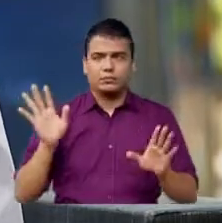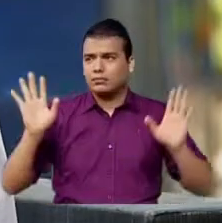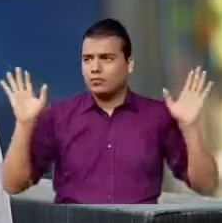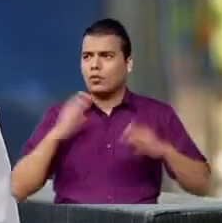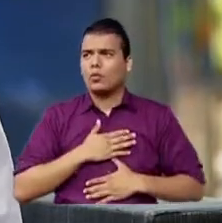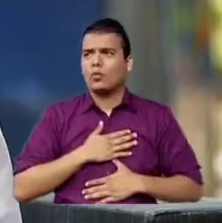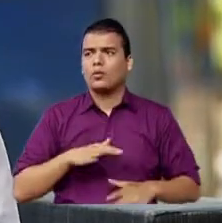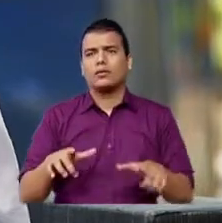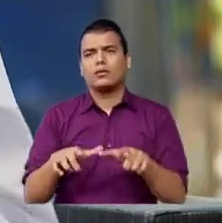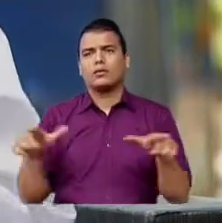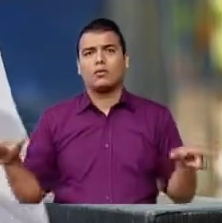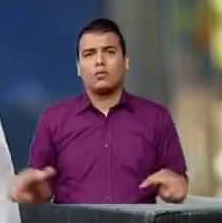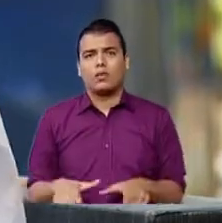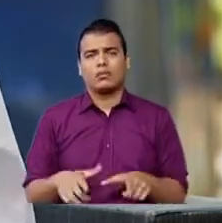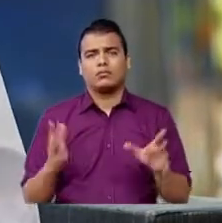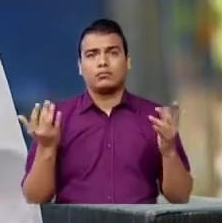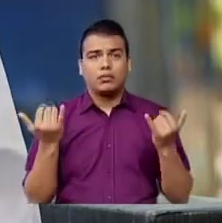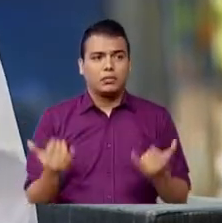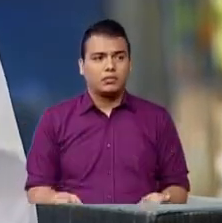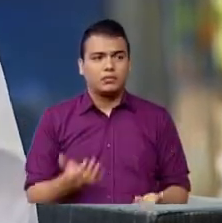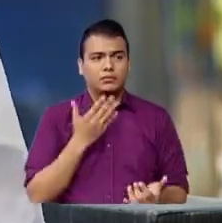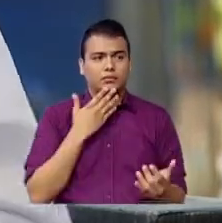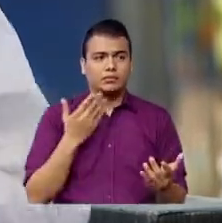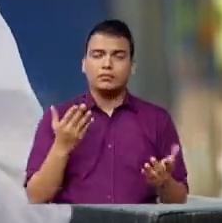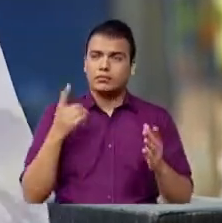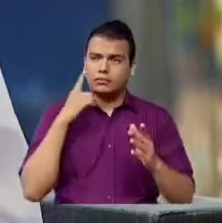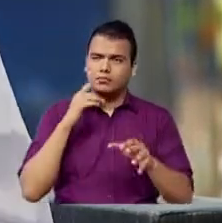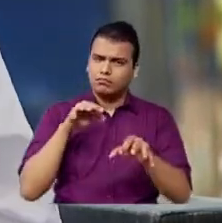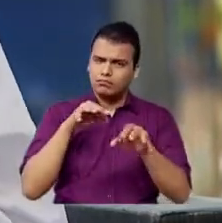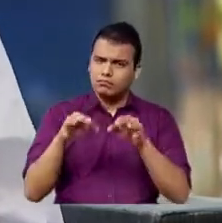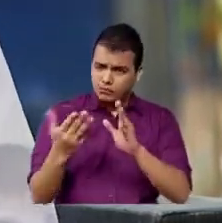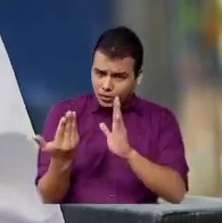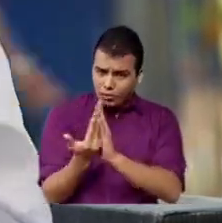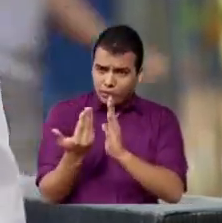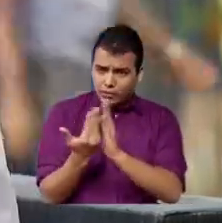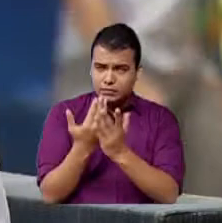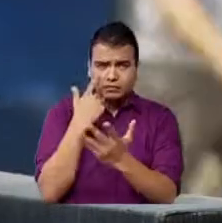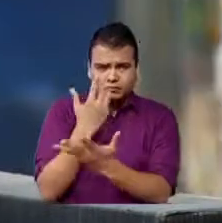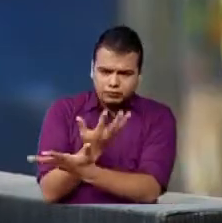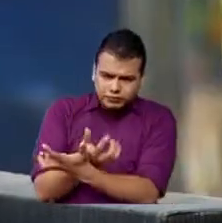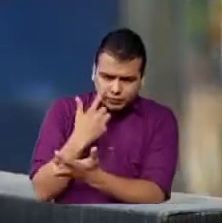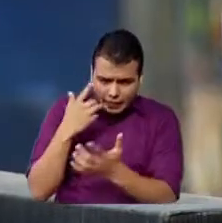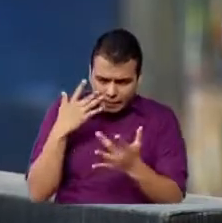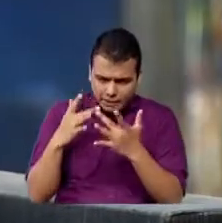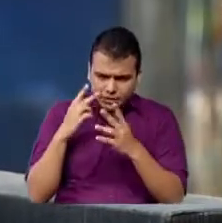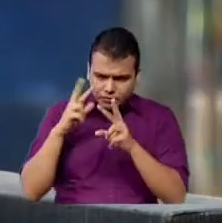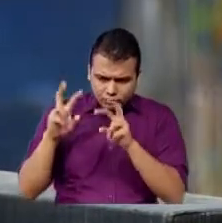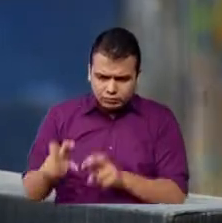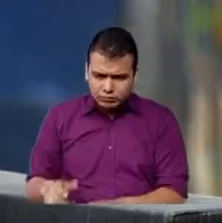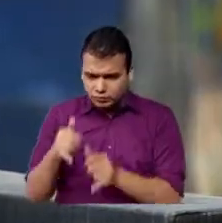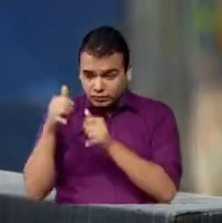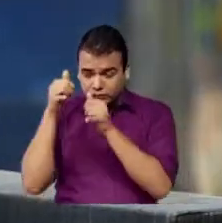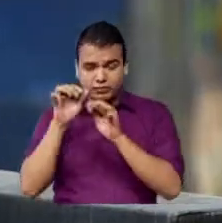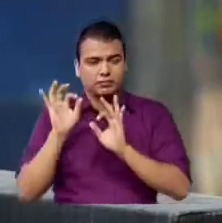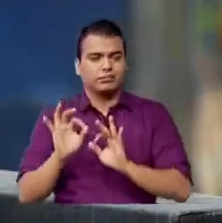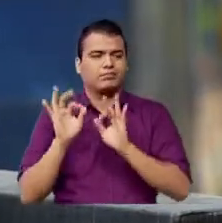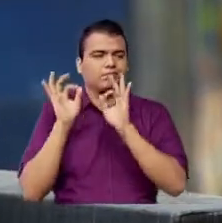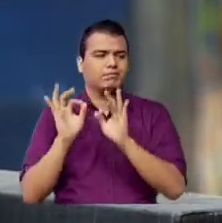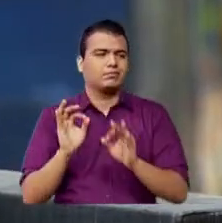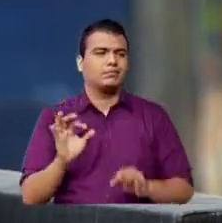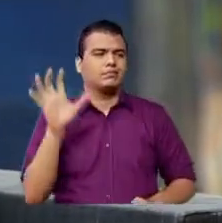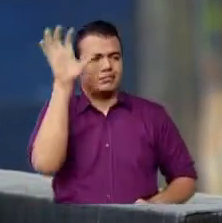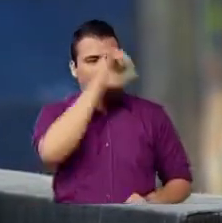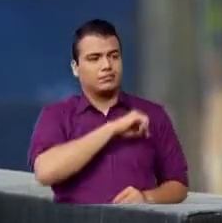consultorio médico. Actualmente, la formalidad de la farmacología vegetal es el respaldo científico al producto natural. Sí, eso es lo que hacemos los médicos. Ya tiene, o sea, ya tiene el